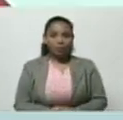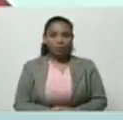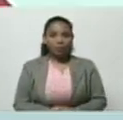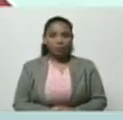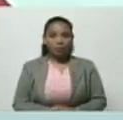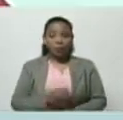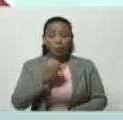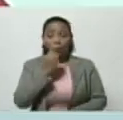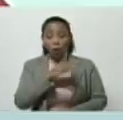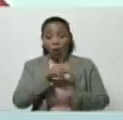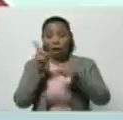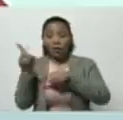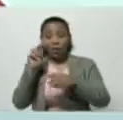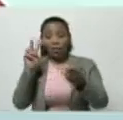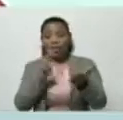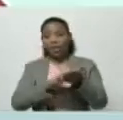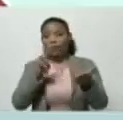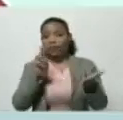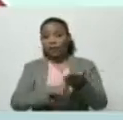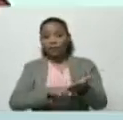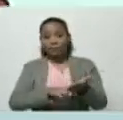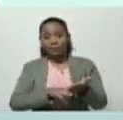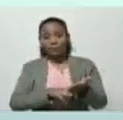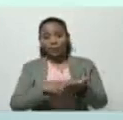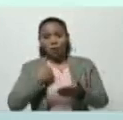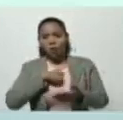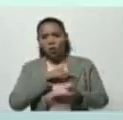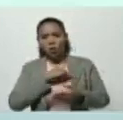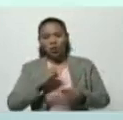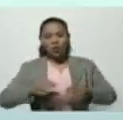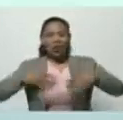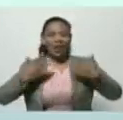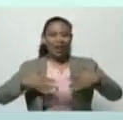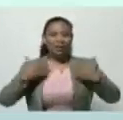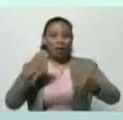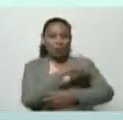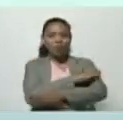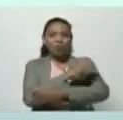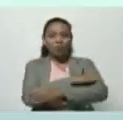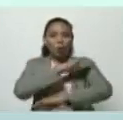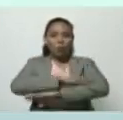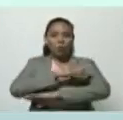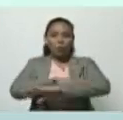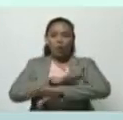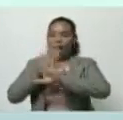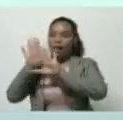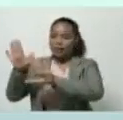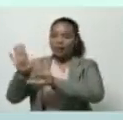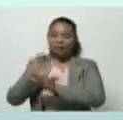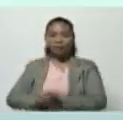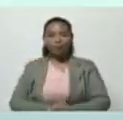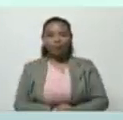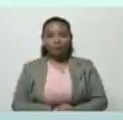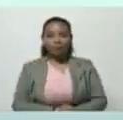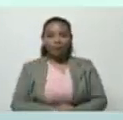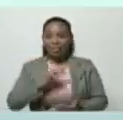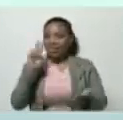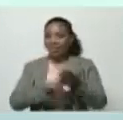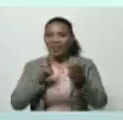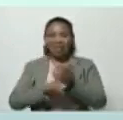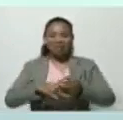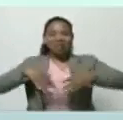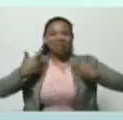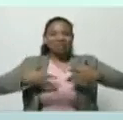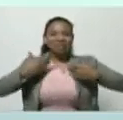Bueno, ellos en verdad, nosotros nos alegramos que la oposición actúe así. De verdad nos contenta